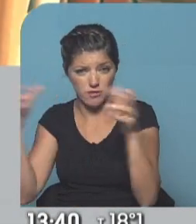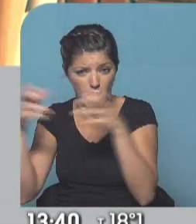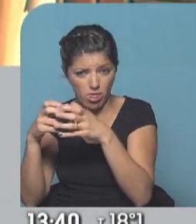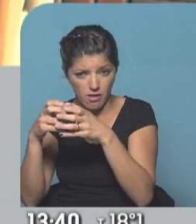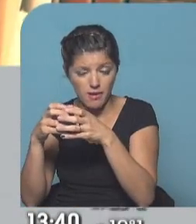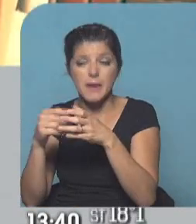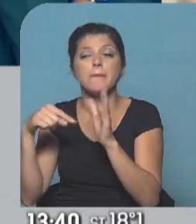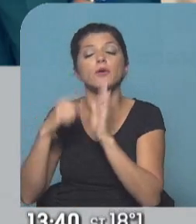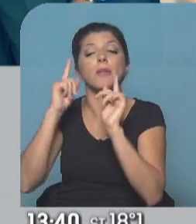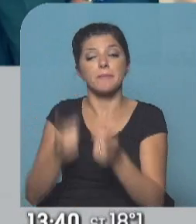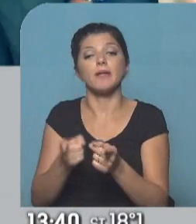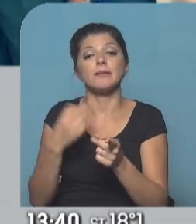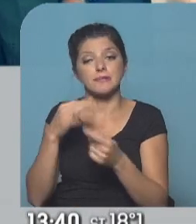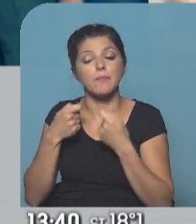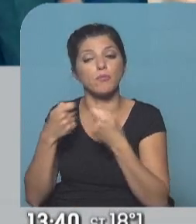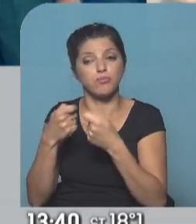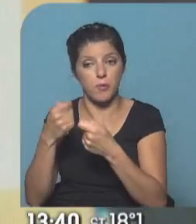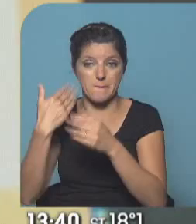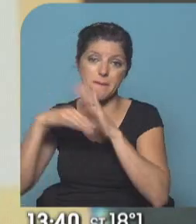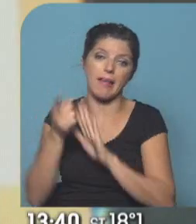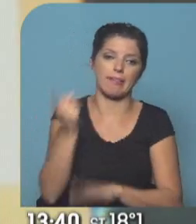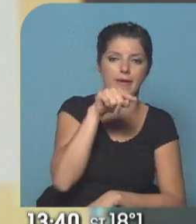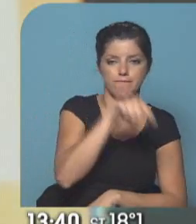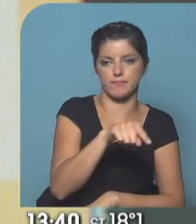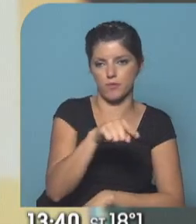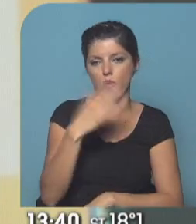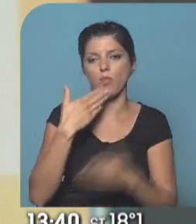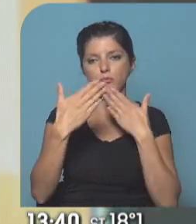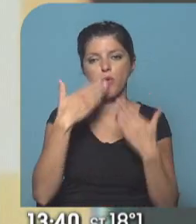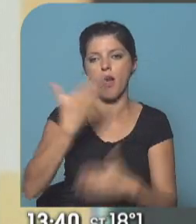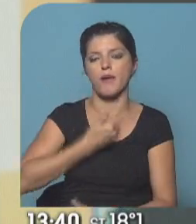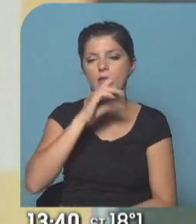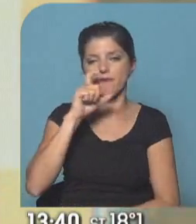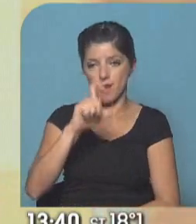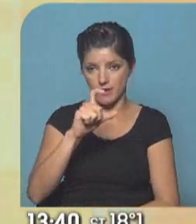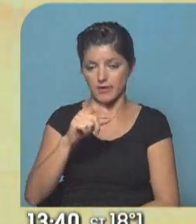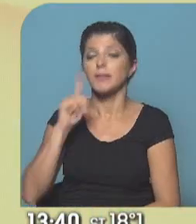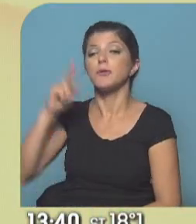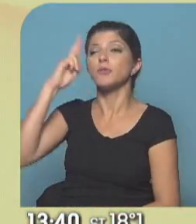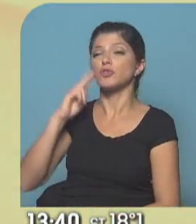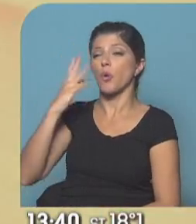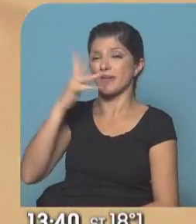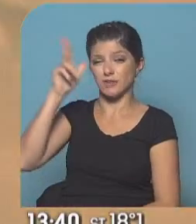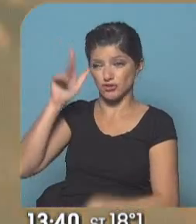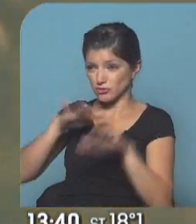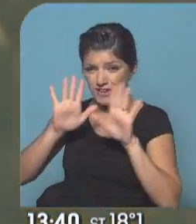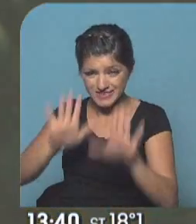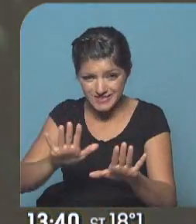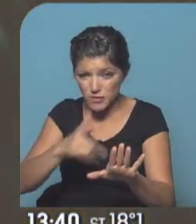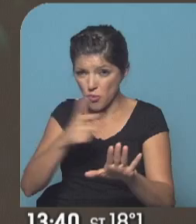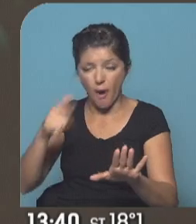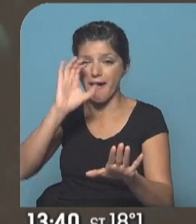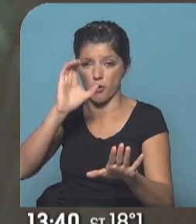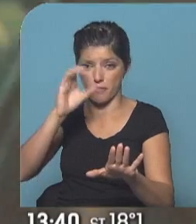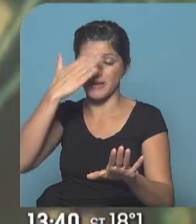de convencimiento y de persuasión quizás mayor. Desde 1948 no se vivía en Colombia una situación como esta y por primera vez en